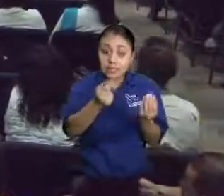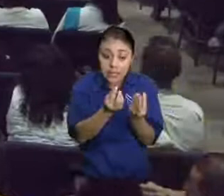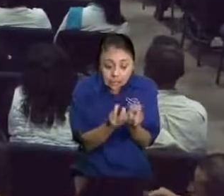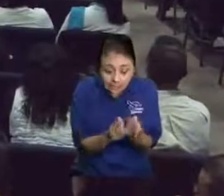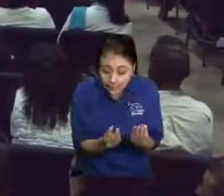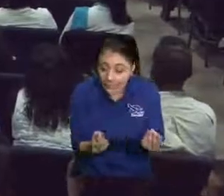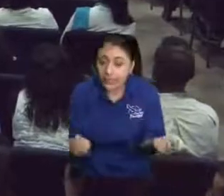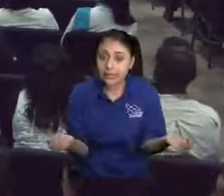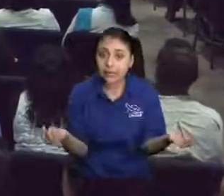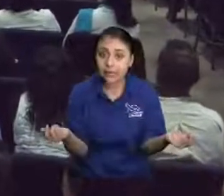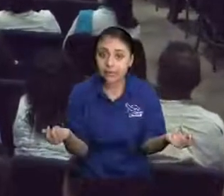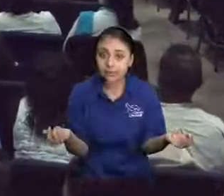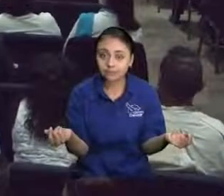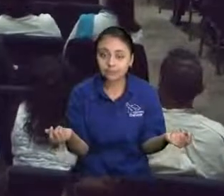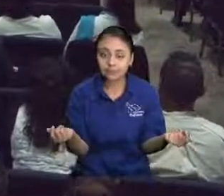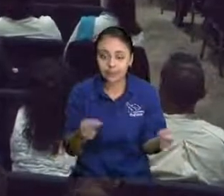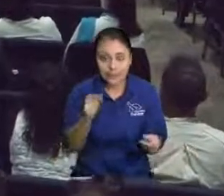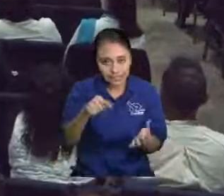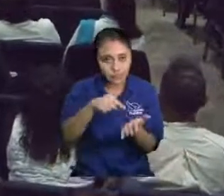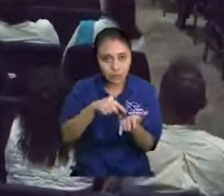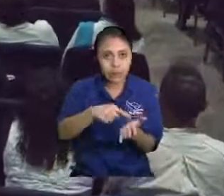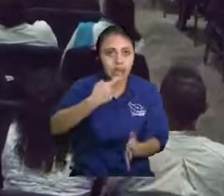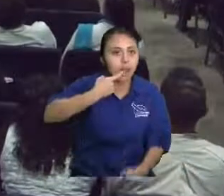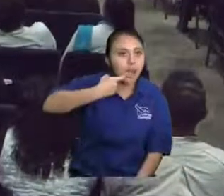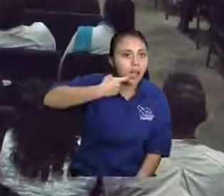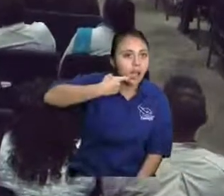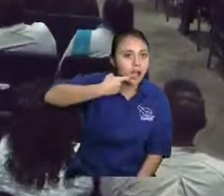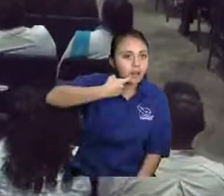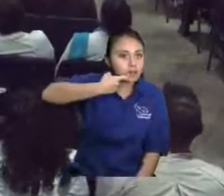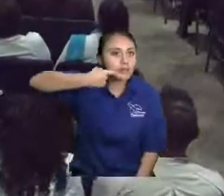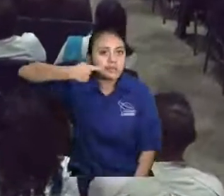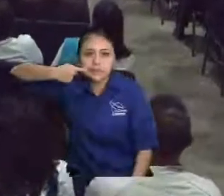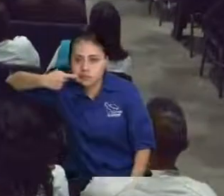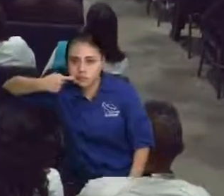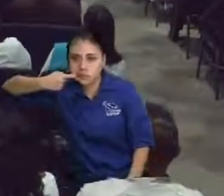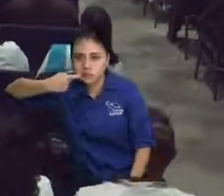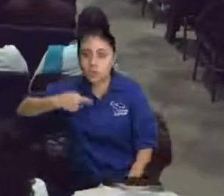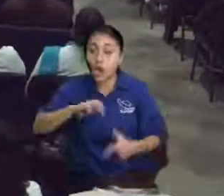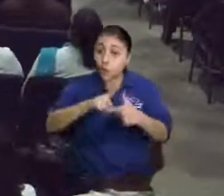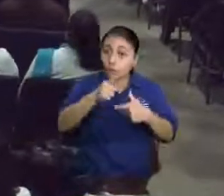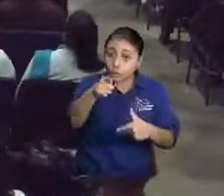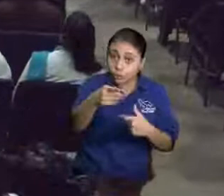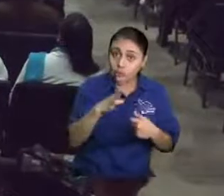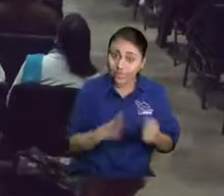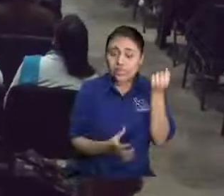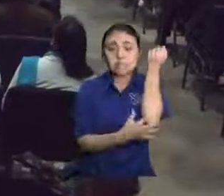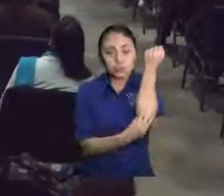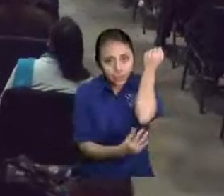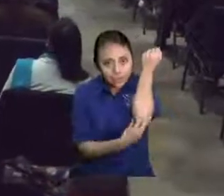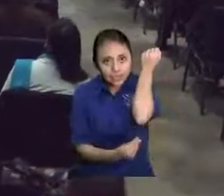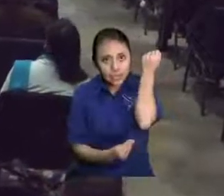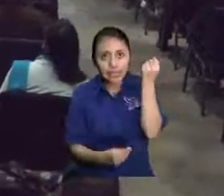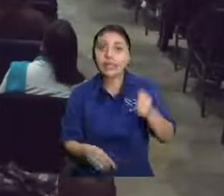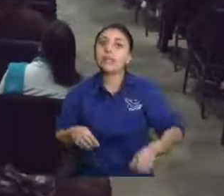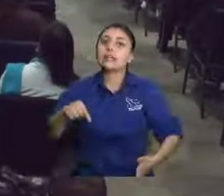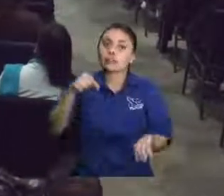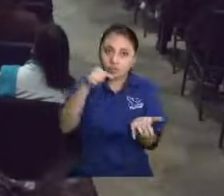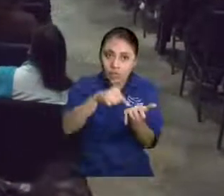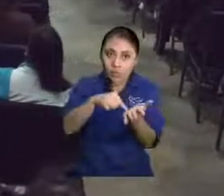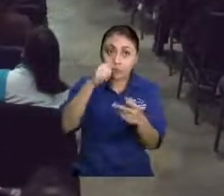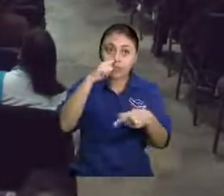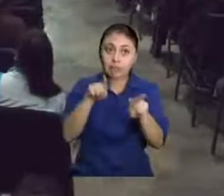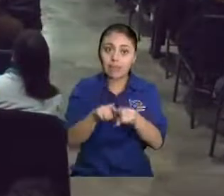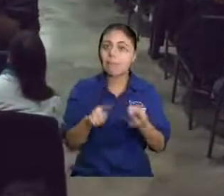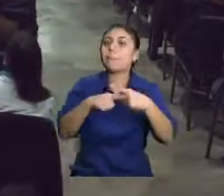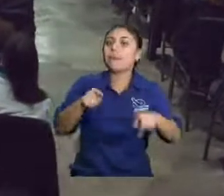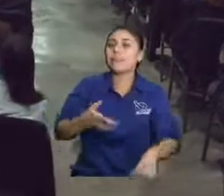Esa prueba se llama tentación. Cuando estamos en escasez, estamos en una prueba también. Pero es más